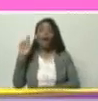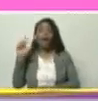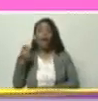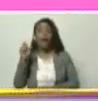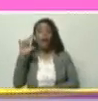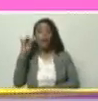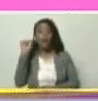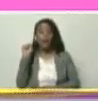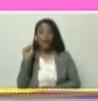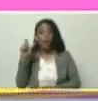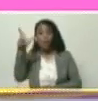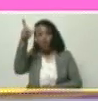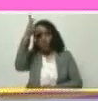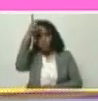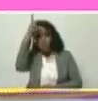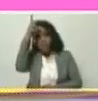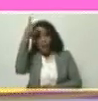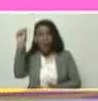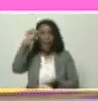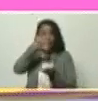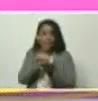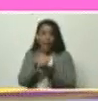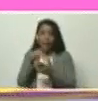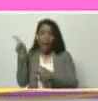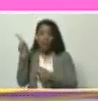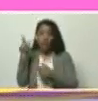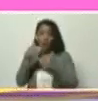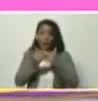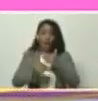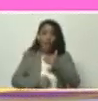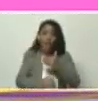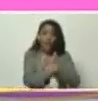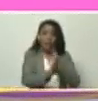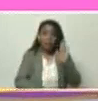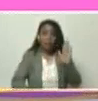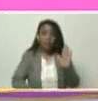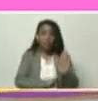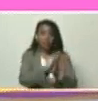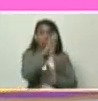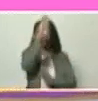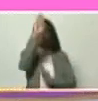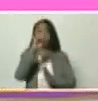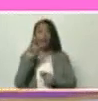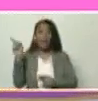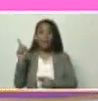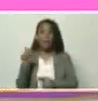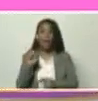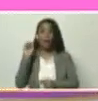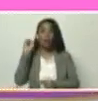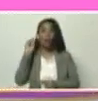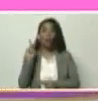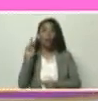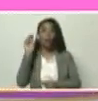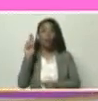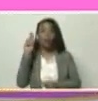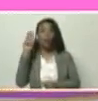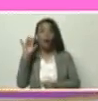Turquía, Irán, están avanzando en Qatar, Kuwait,